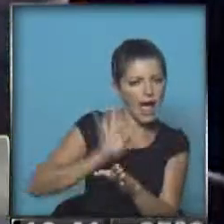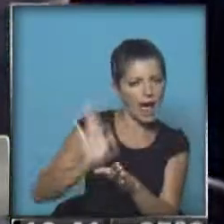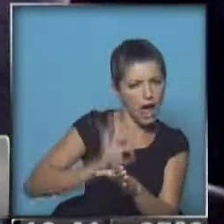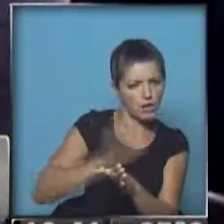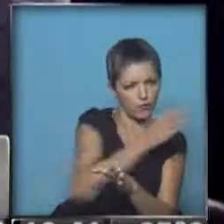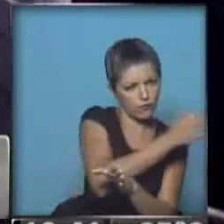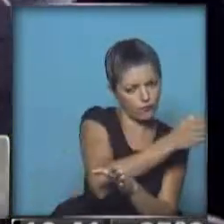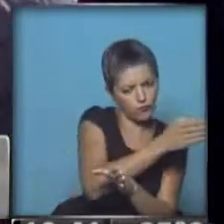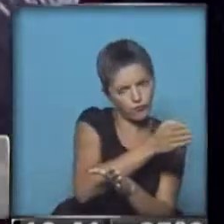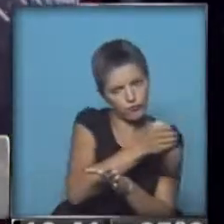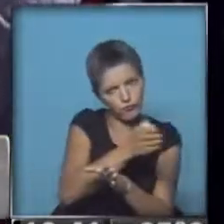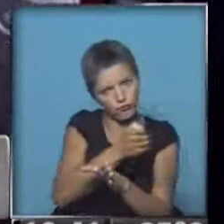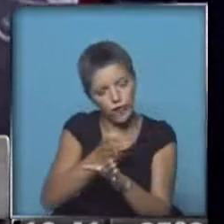de un proceso de desindustrialización,